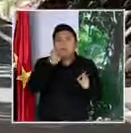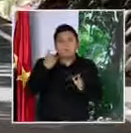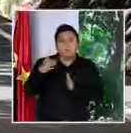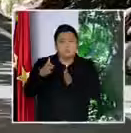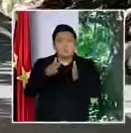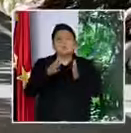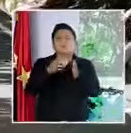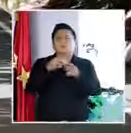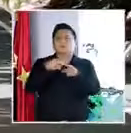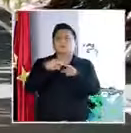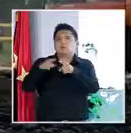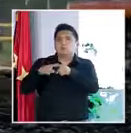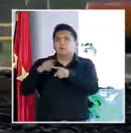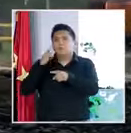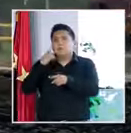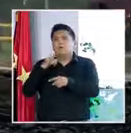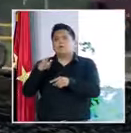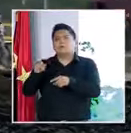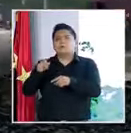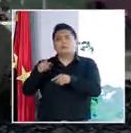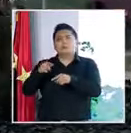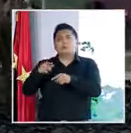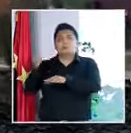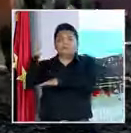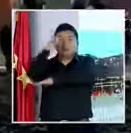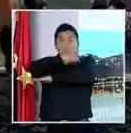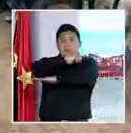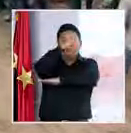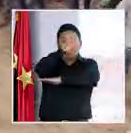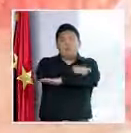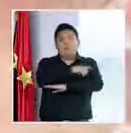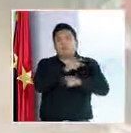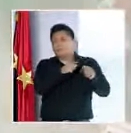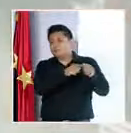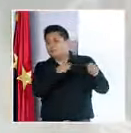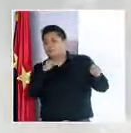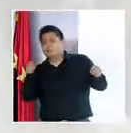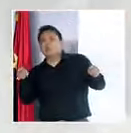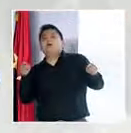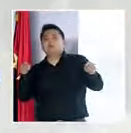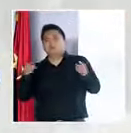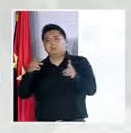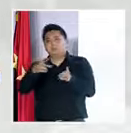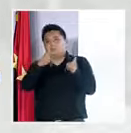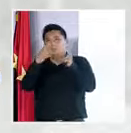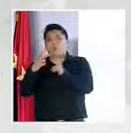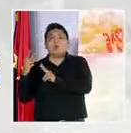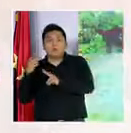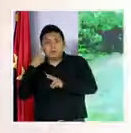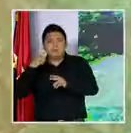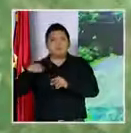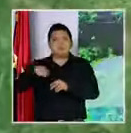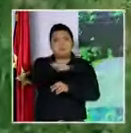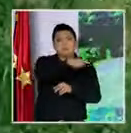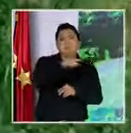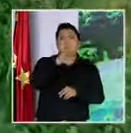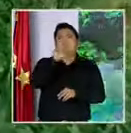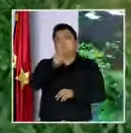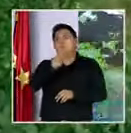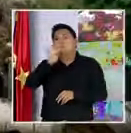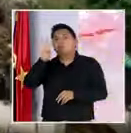vial de la Y de Astilleros y el casco urbano de Tibú, el cual tiene una longitud de 74 kilómetros,